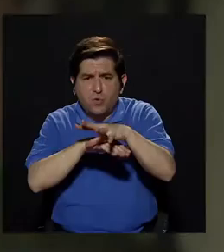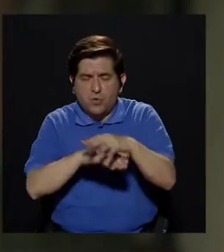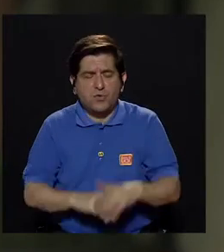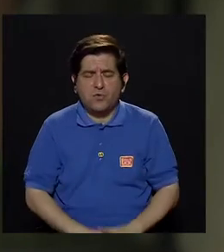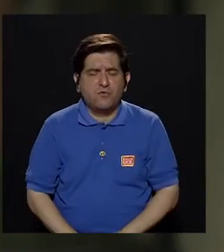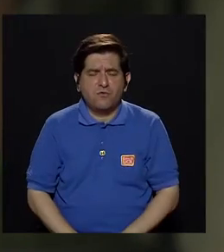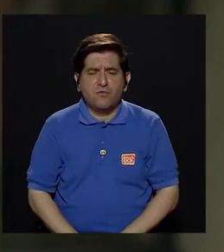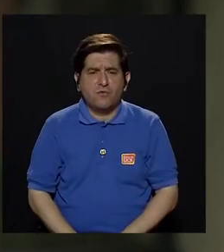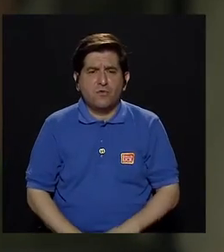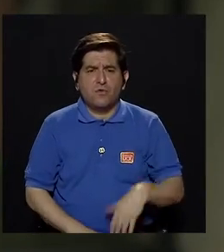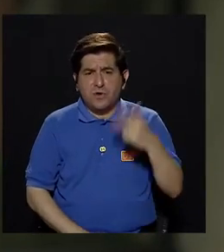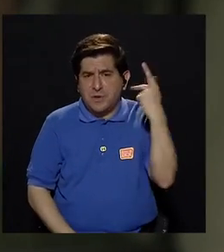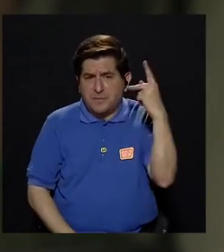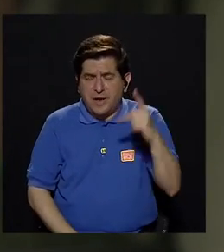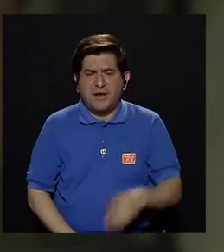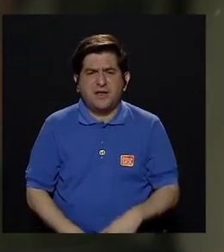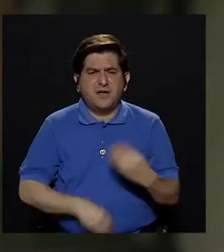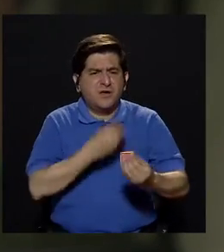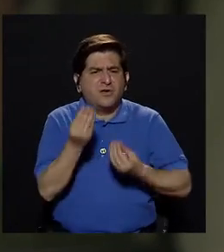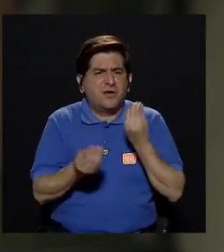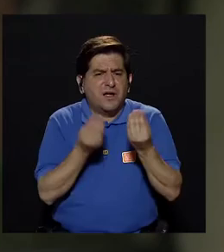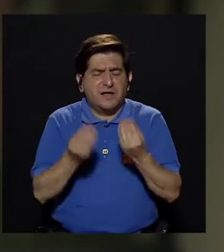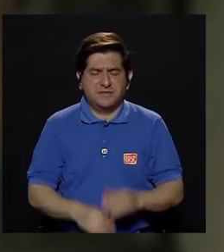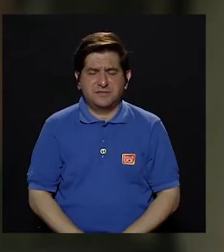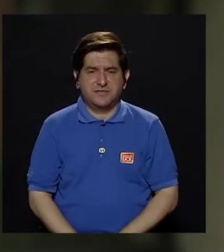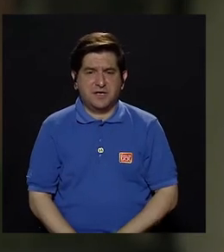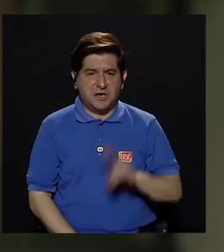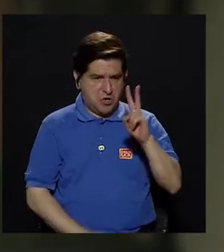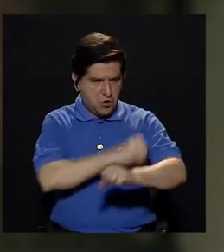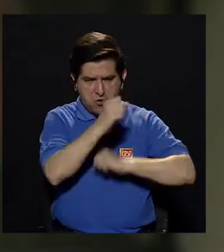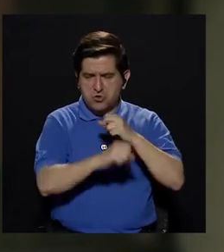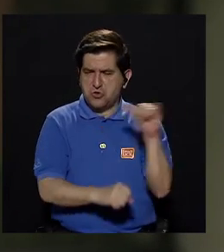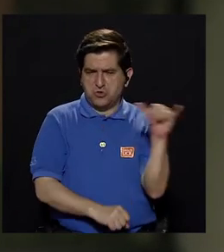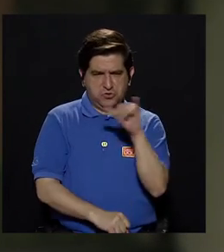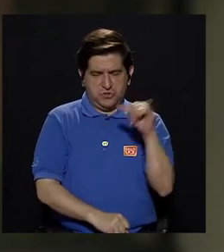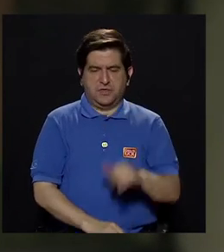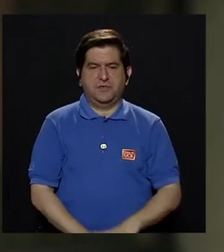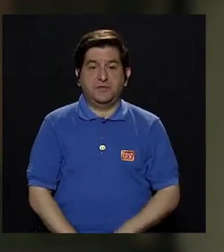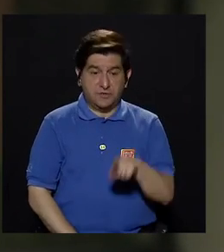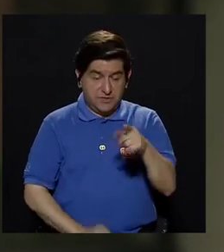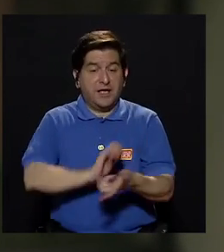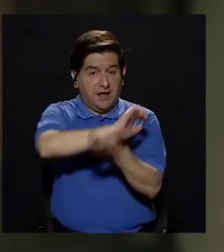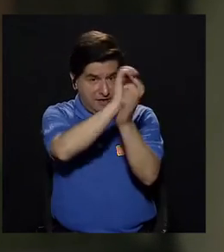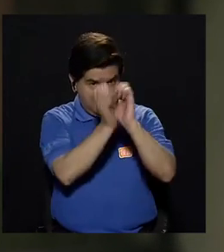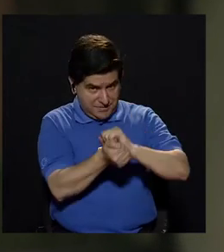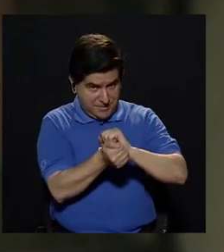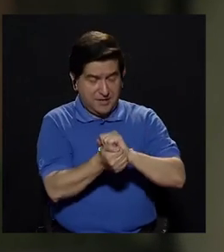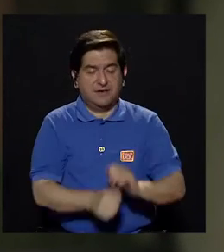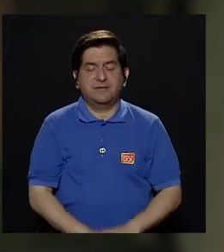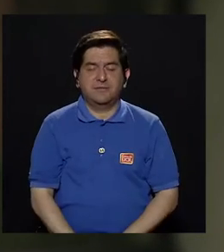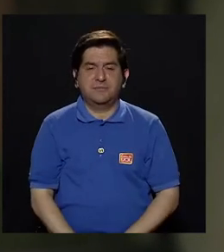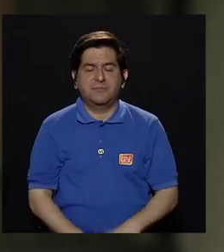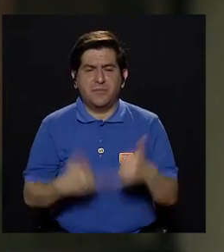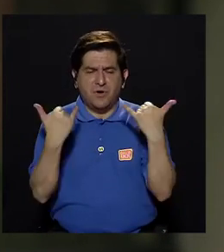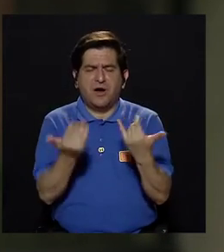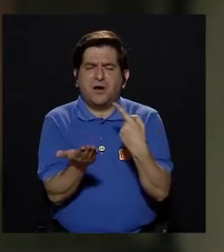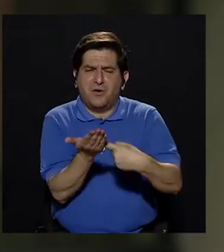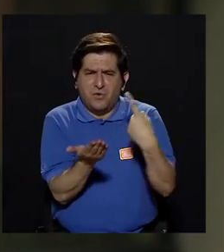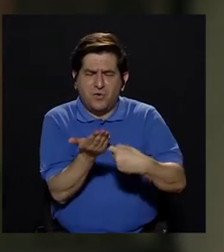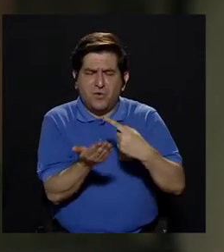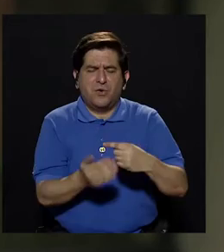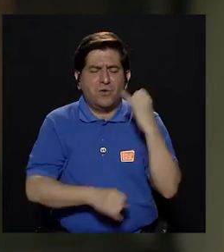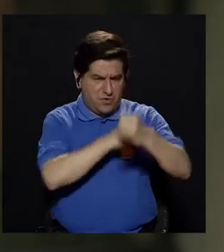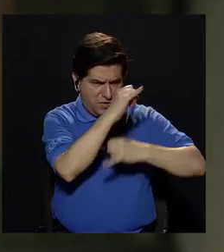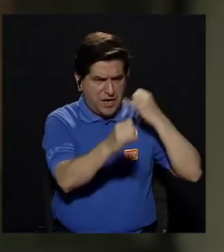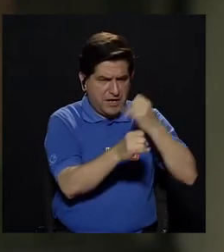mamografía? Sí, la frecuencia es cada 2 años, igual que en el caso de cáncer de cérvix, que eso es un cambio que se ha venido discutiendo